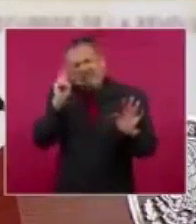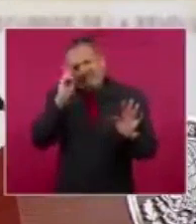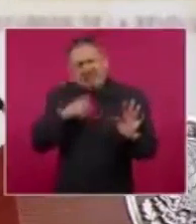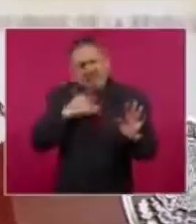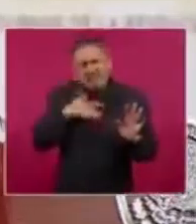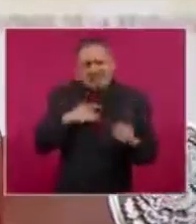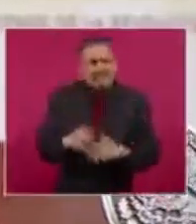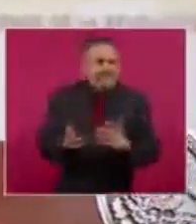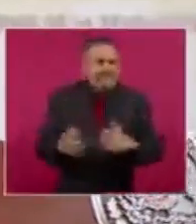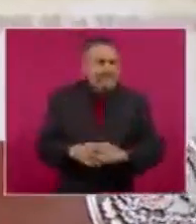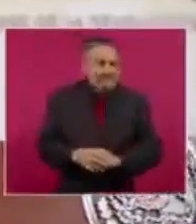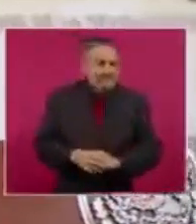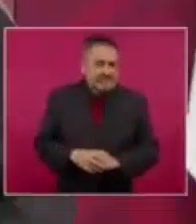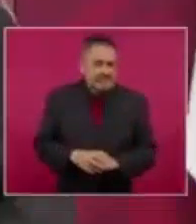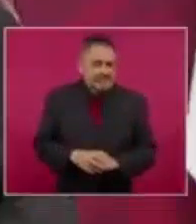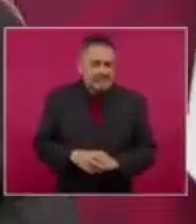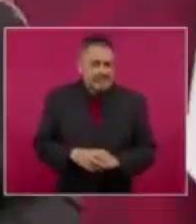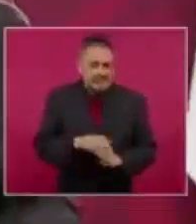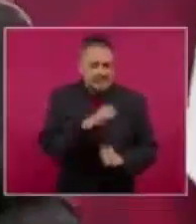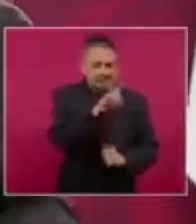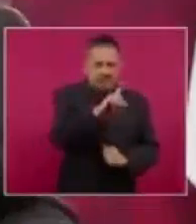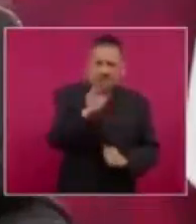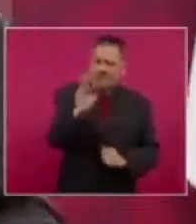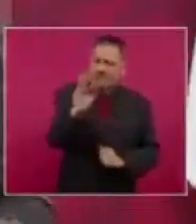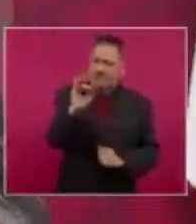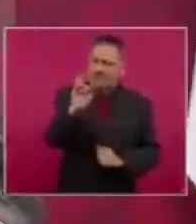¿El fin? El fin